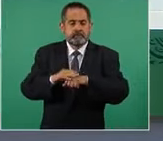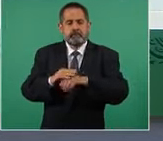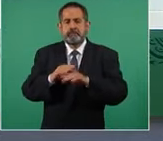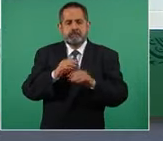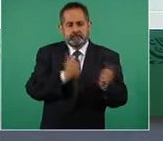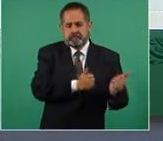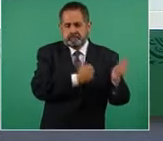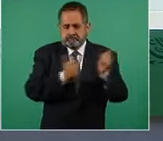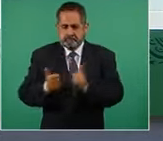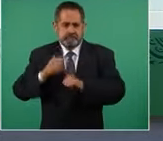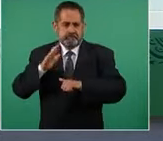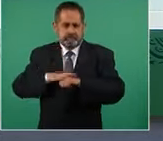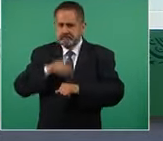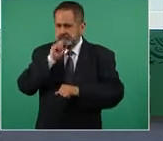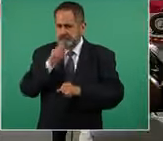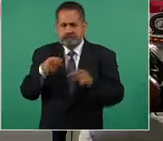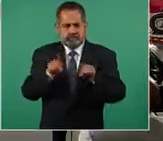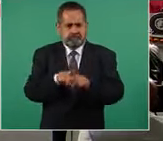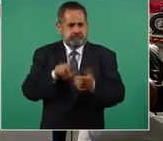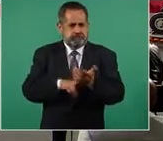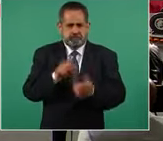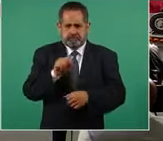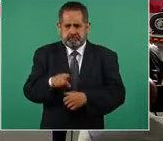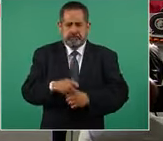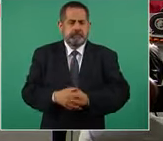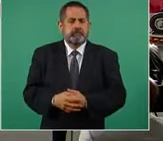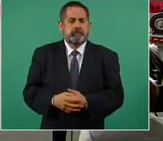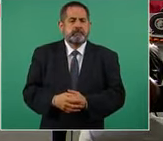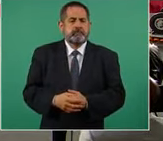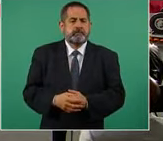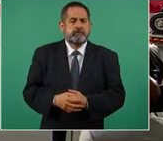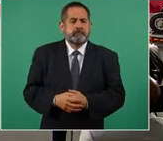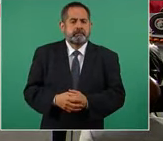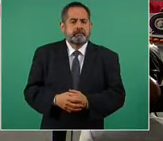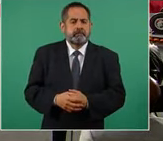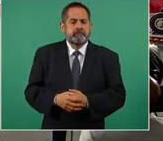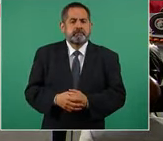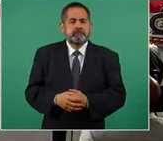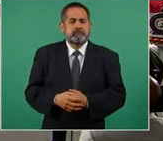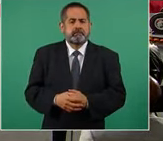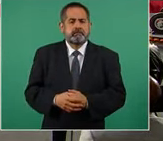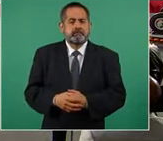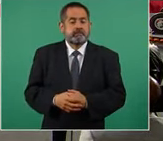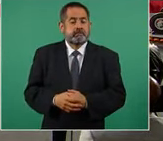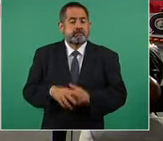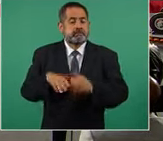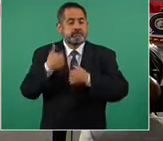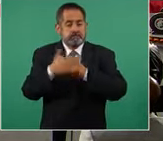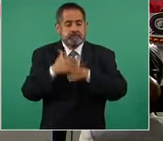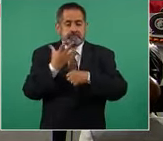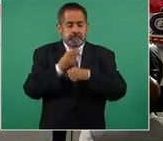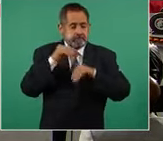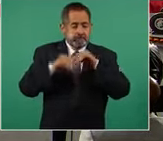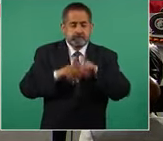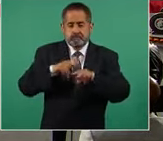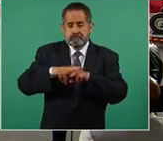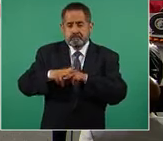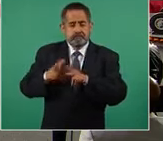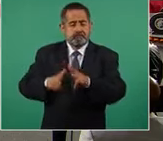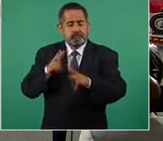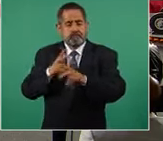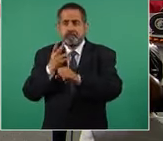incrementando, pero ya al mismo precio. Están los sistemas ferroviarios que consisten en la fabricación e instalación de los sistemas